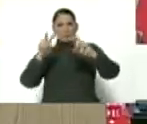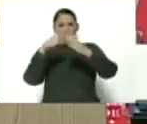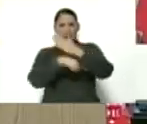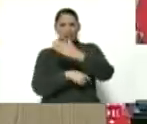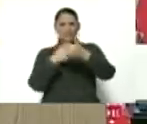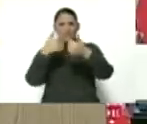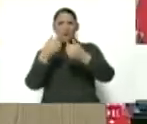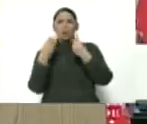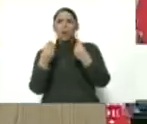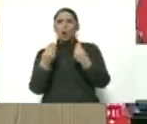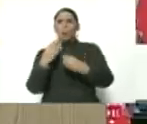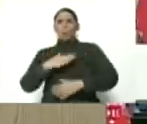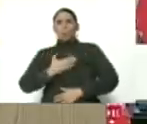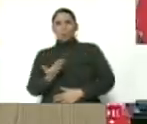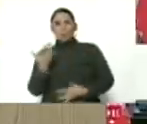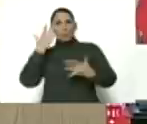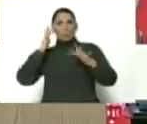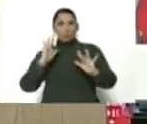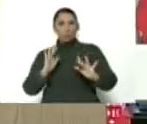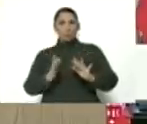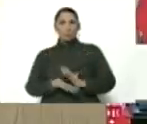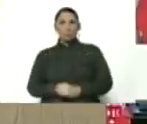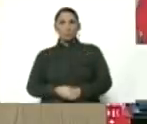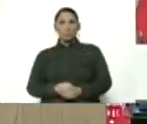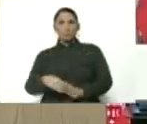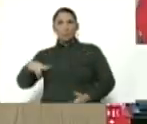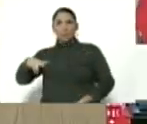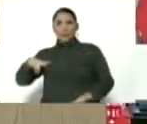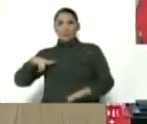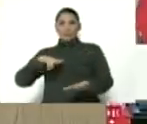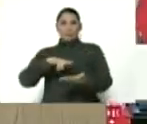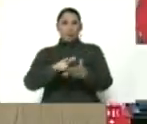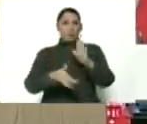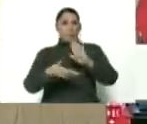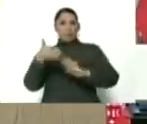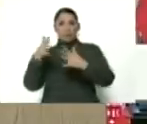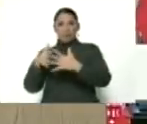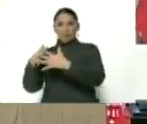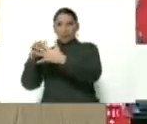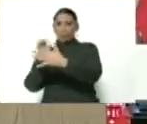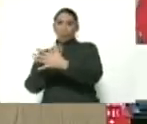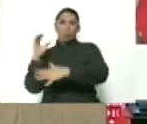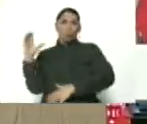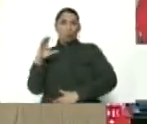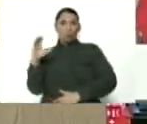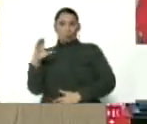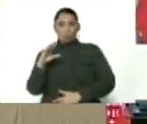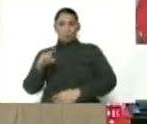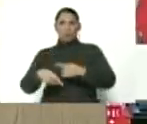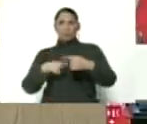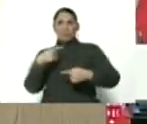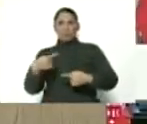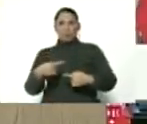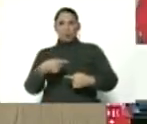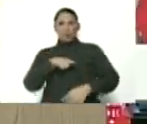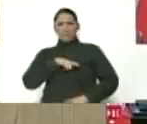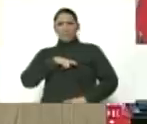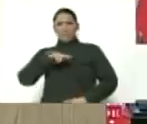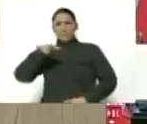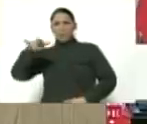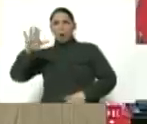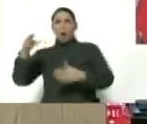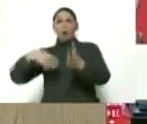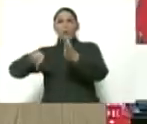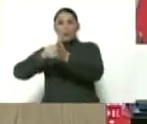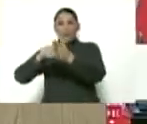cómo podría ser posible que aviones partieran desde los Estados Unidos o de Colombia y luego se dirigieran a los Estados